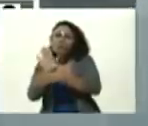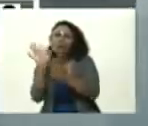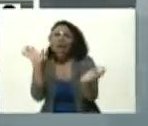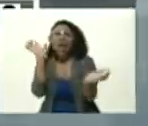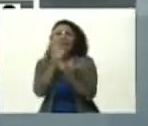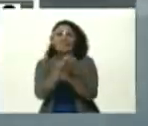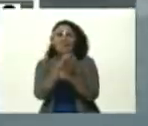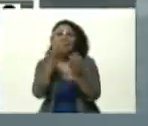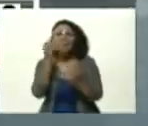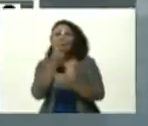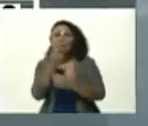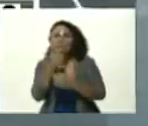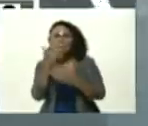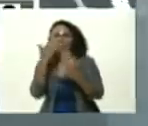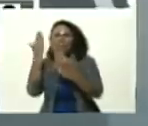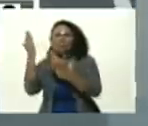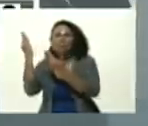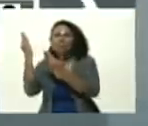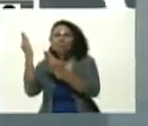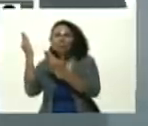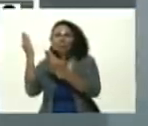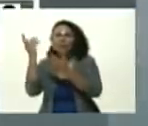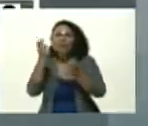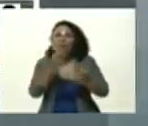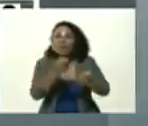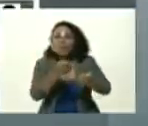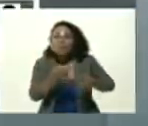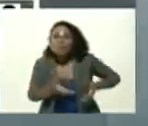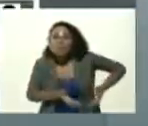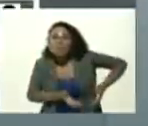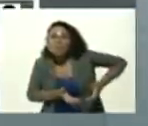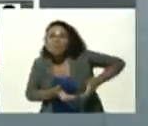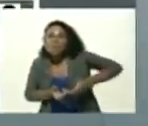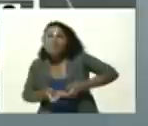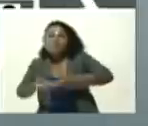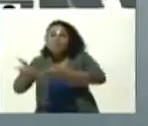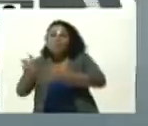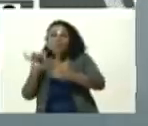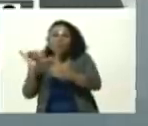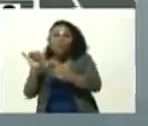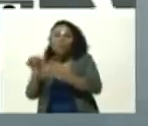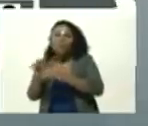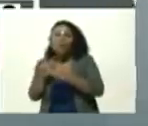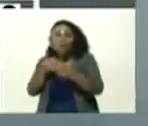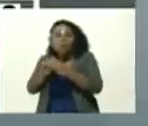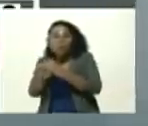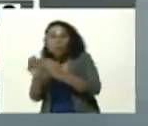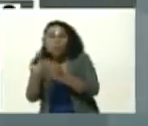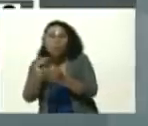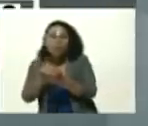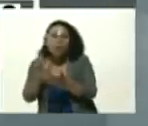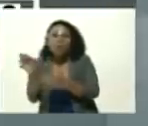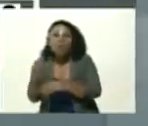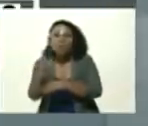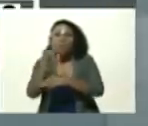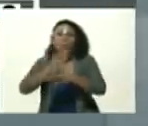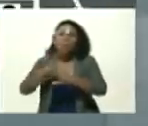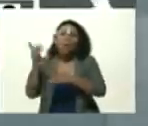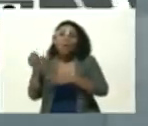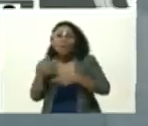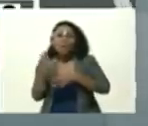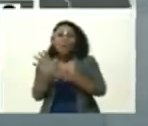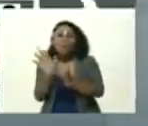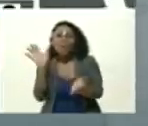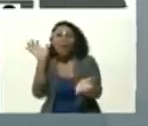chicos. Y llévenlo para que ellos mismos entran al río tranquilito. Lo que pasa es que el río se desbordó y los